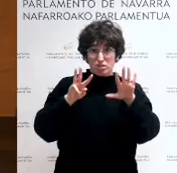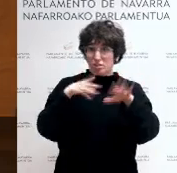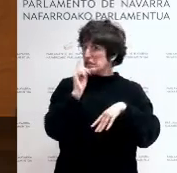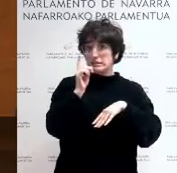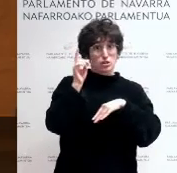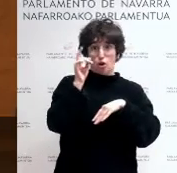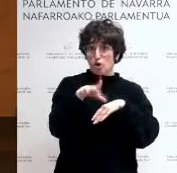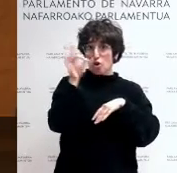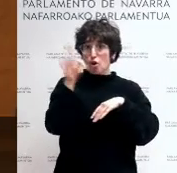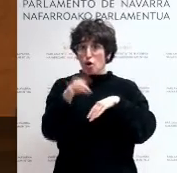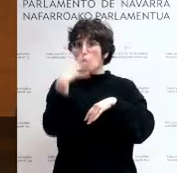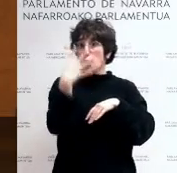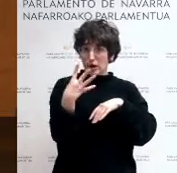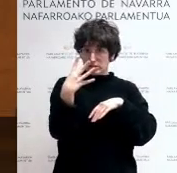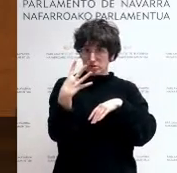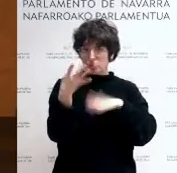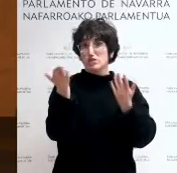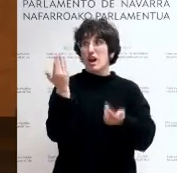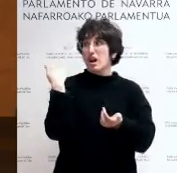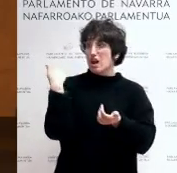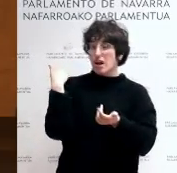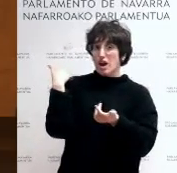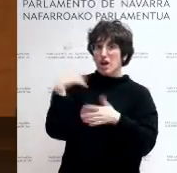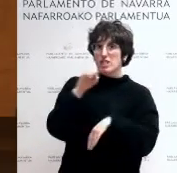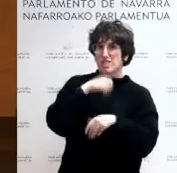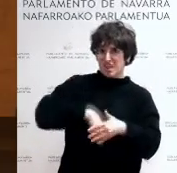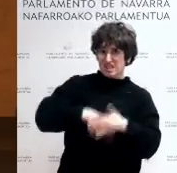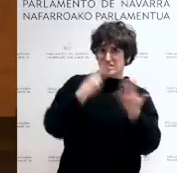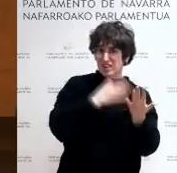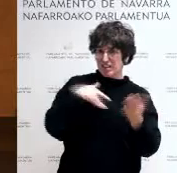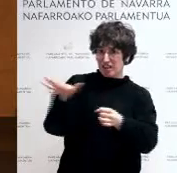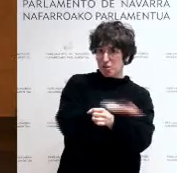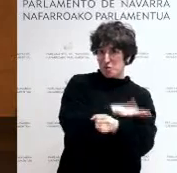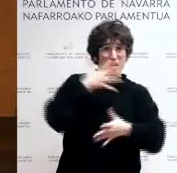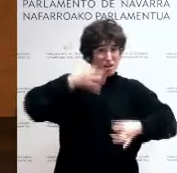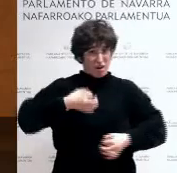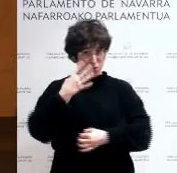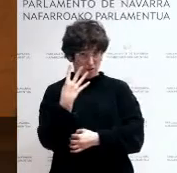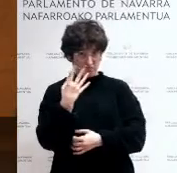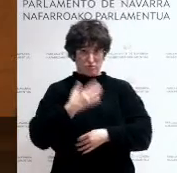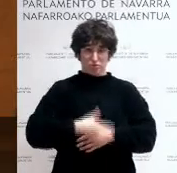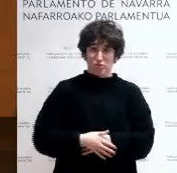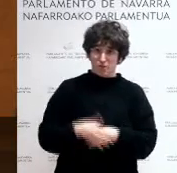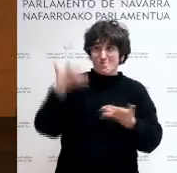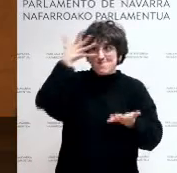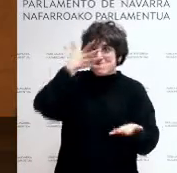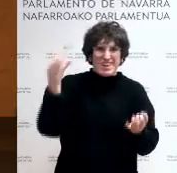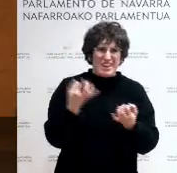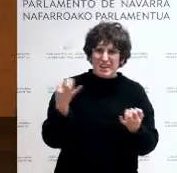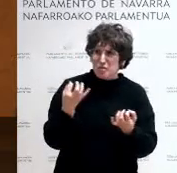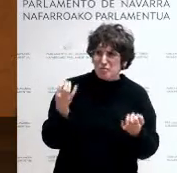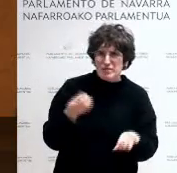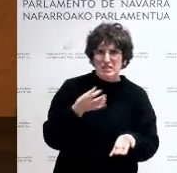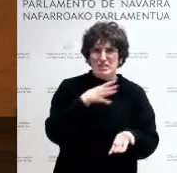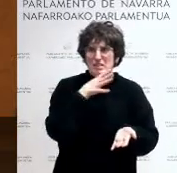cogido 4 plazas de las 17 ofertadas. ¿Qué está pasando en Navarra? ¿Por qué tenemos estos problemas? ¿Por qué somos